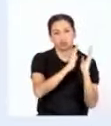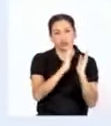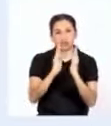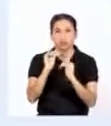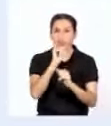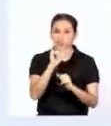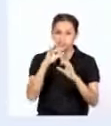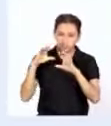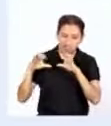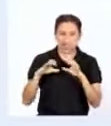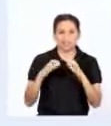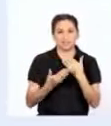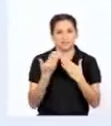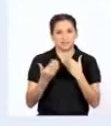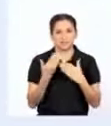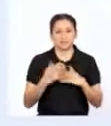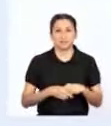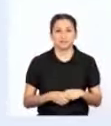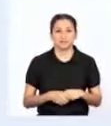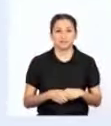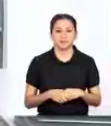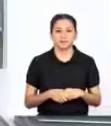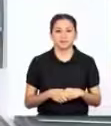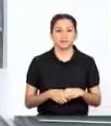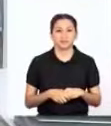más ordenado y realizable.